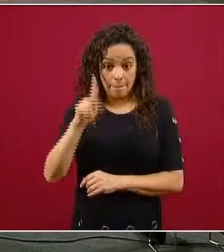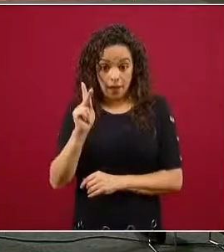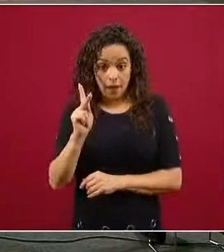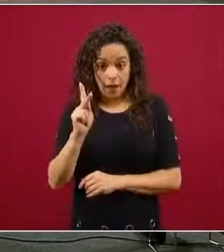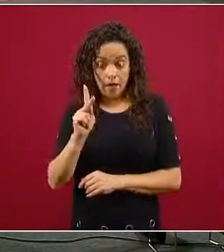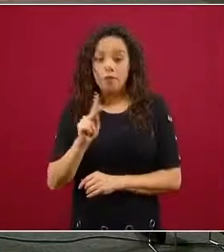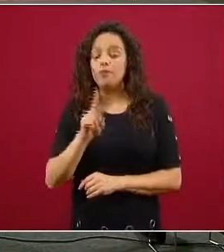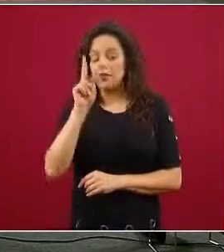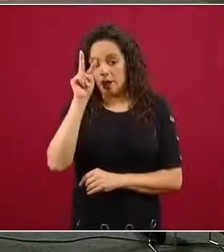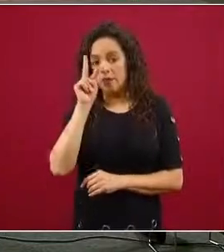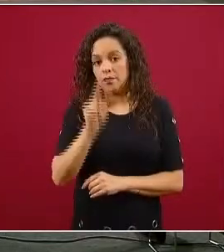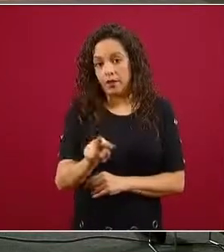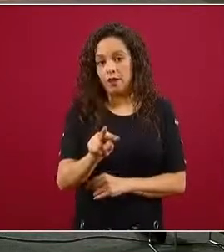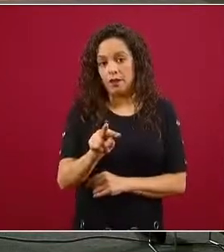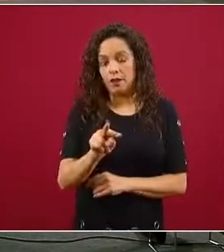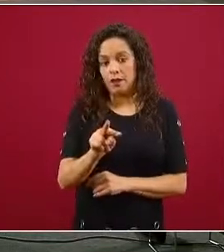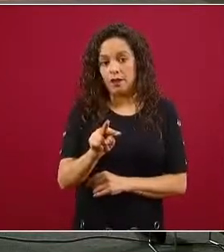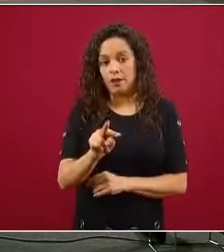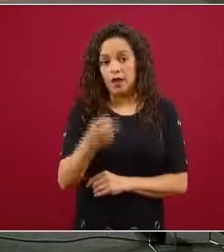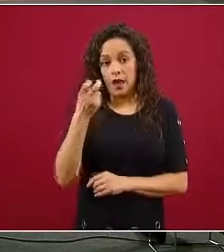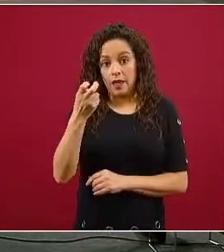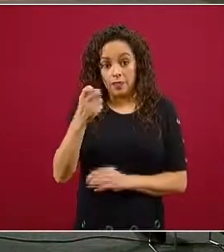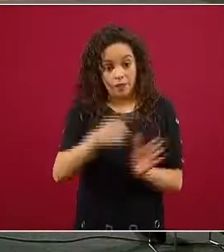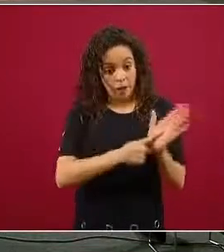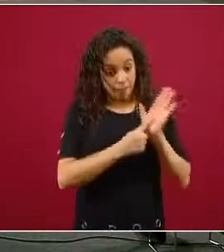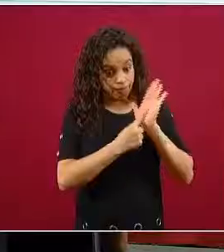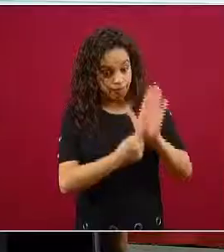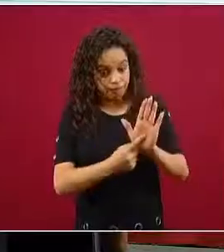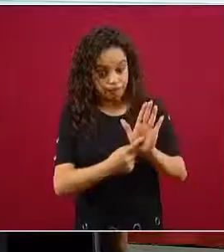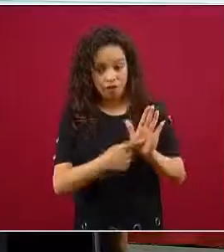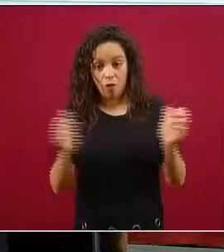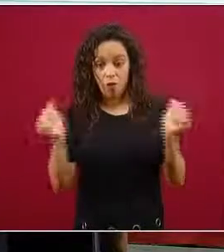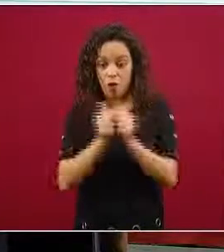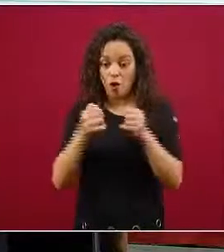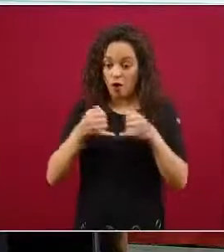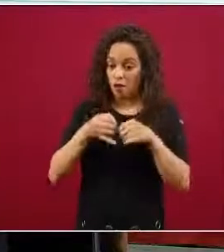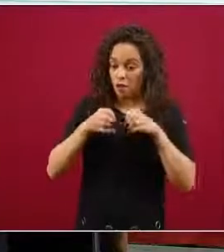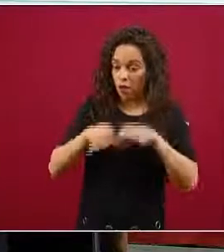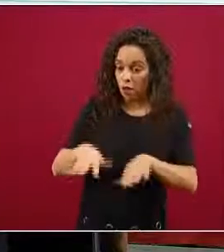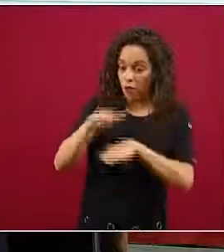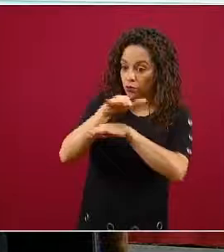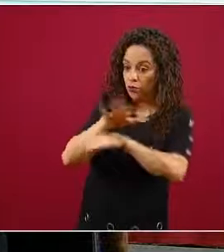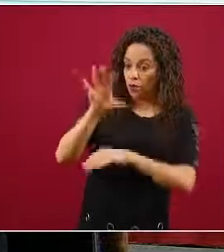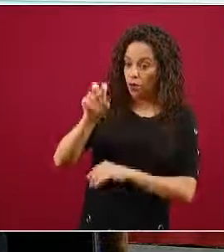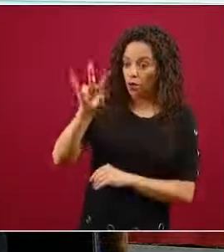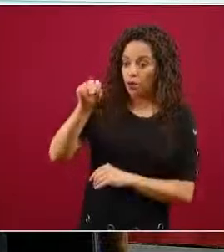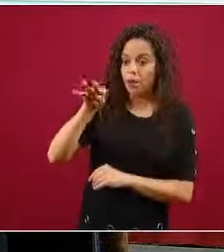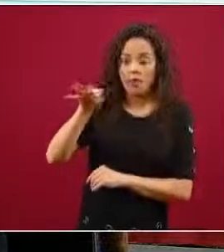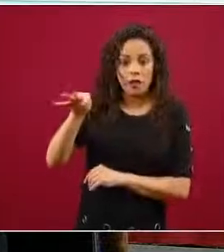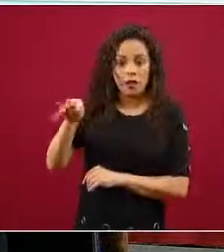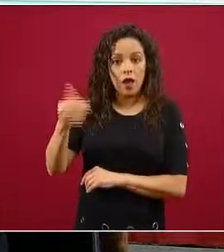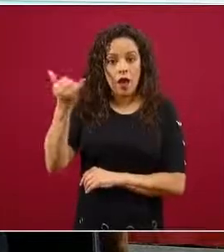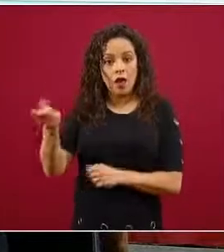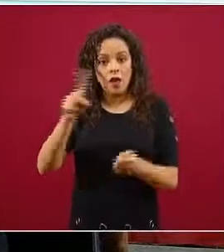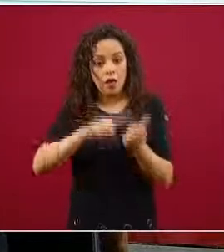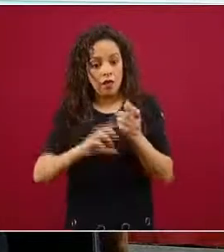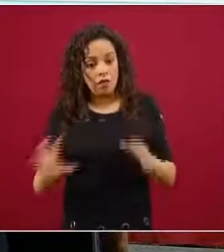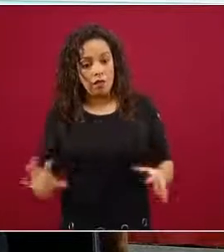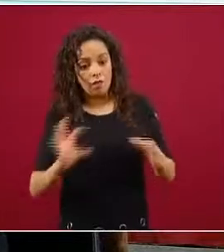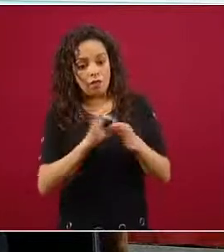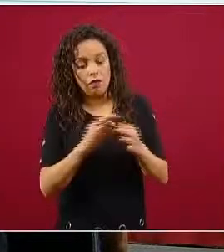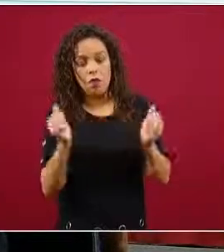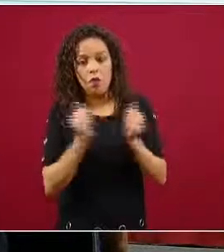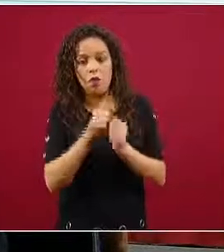evidencia alrededor de COVID-19 y el continuo de la salud sexual y reproductiva se genera todos los